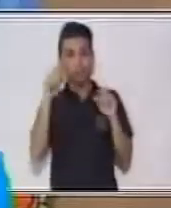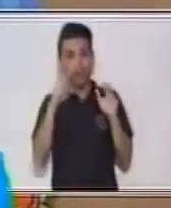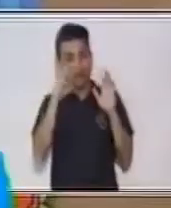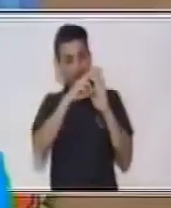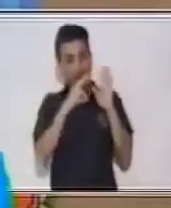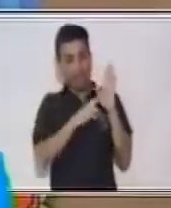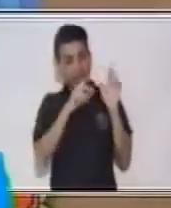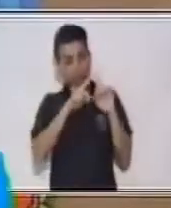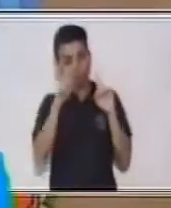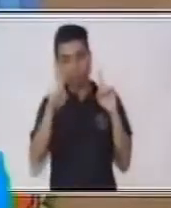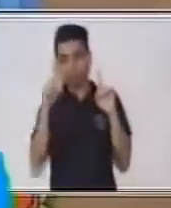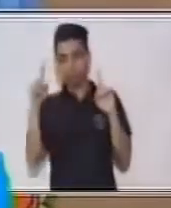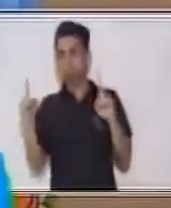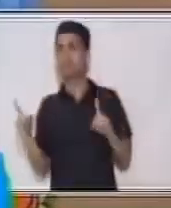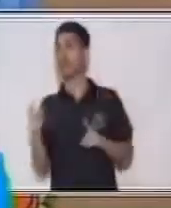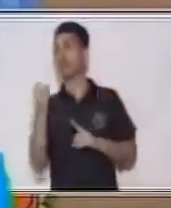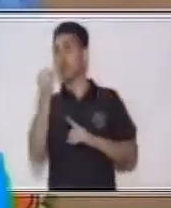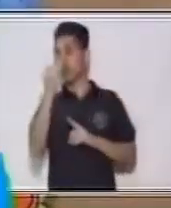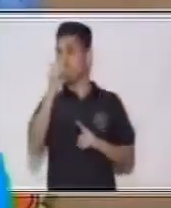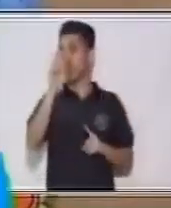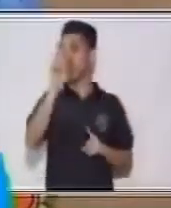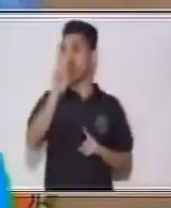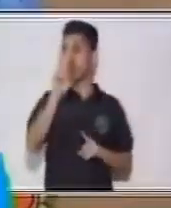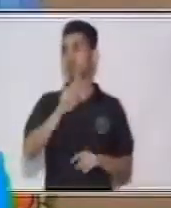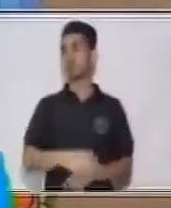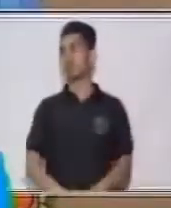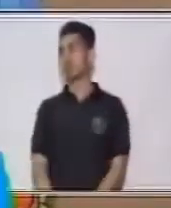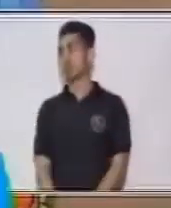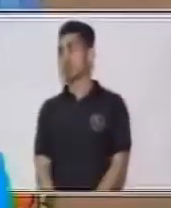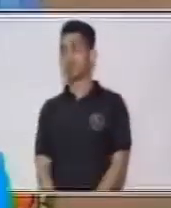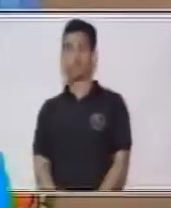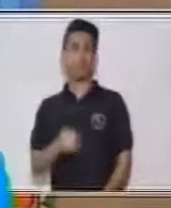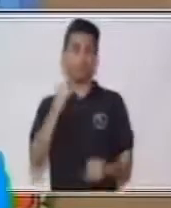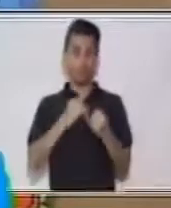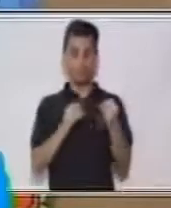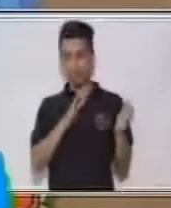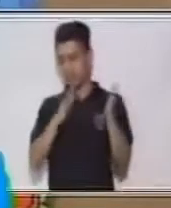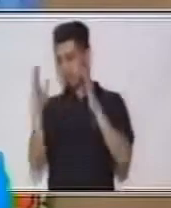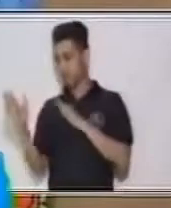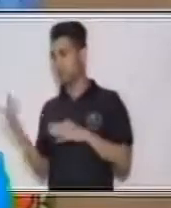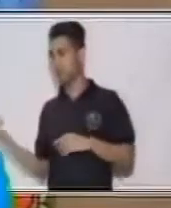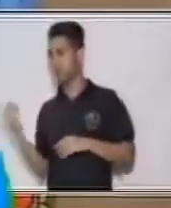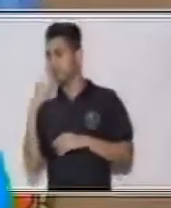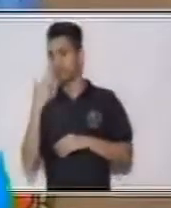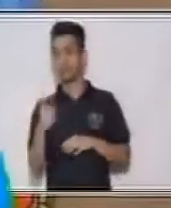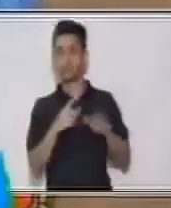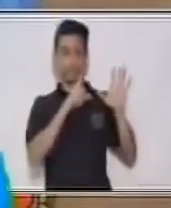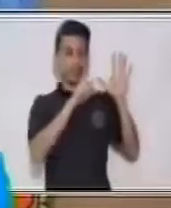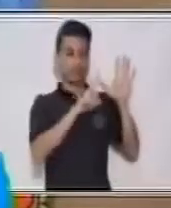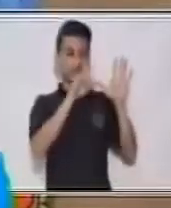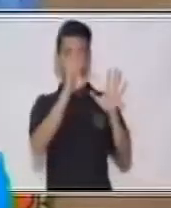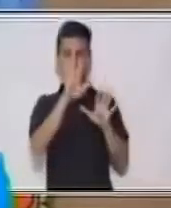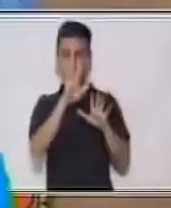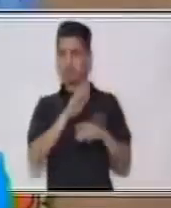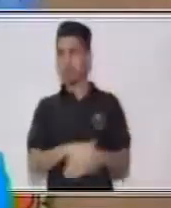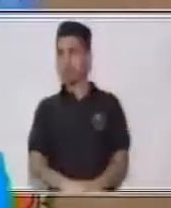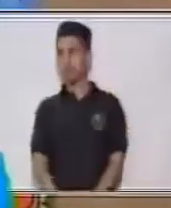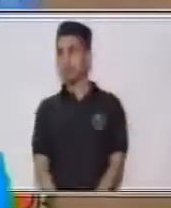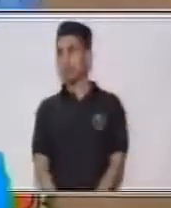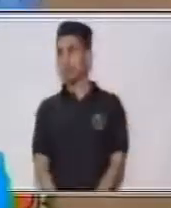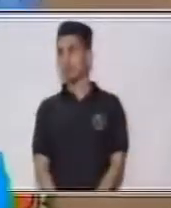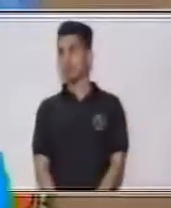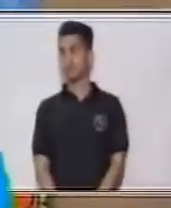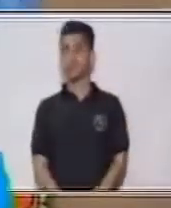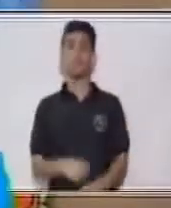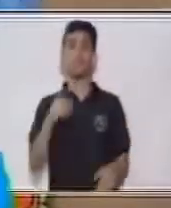fue o es el número 2 y por último vamos con la siguiente secuencia aquí vamos a